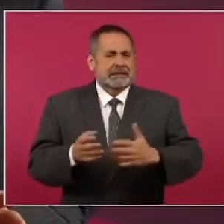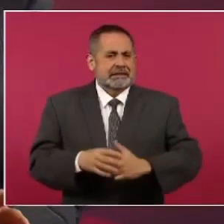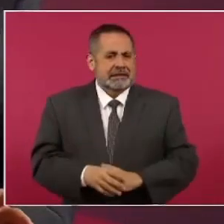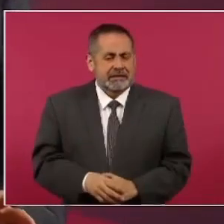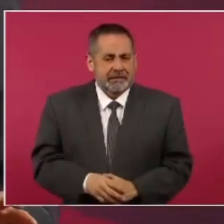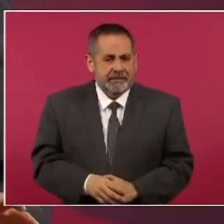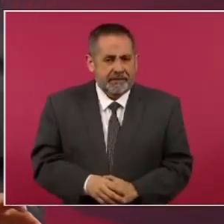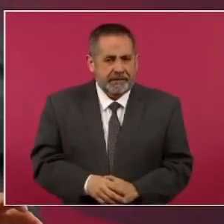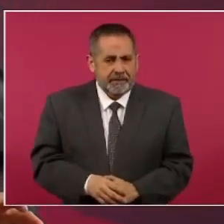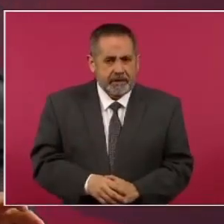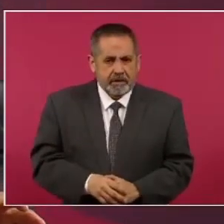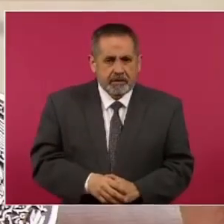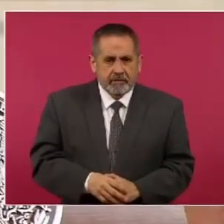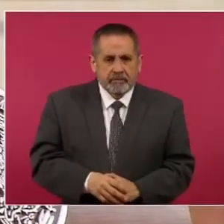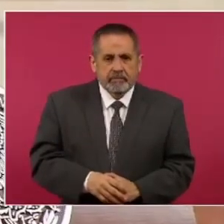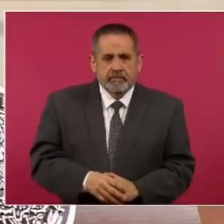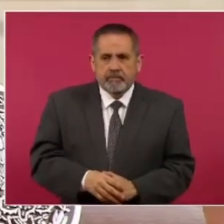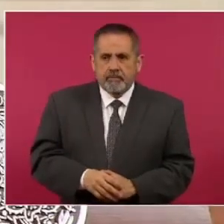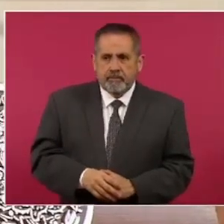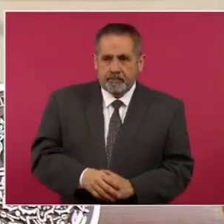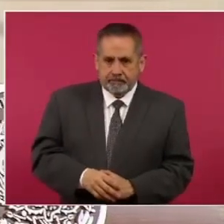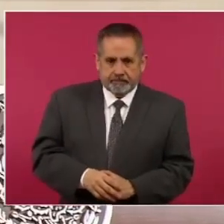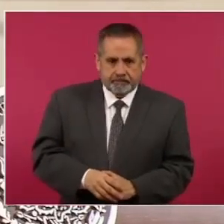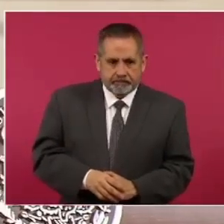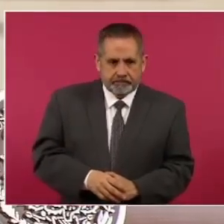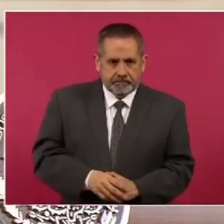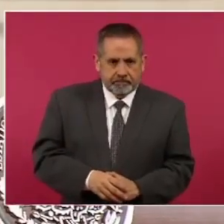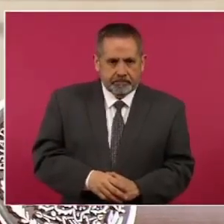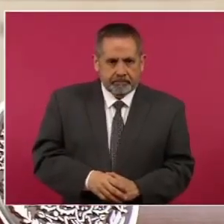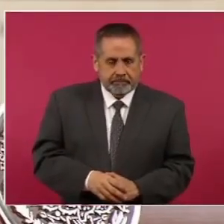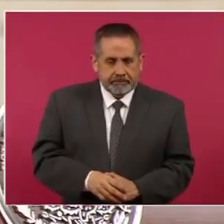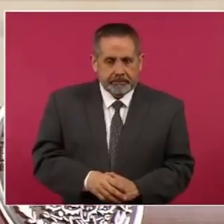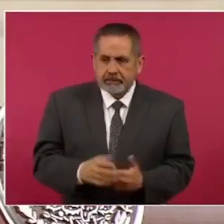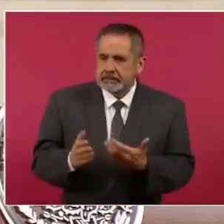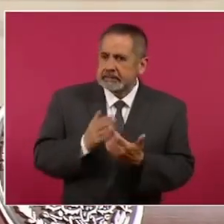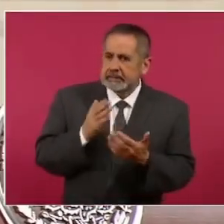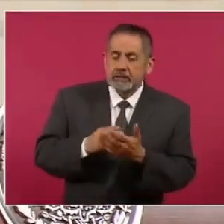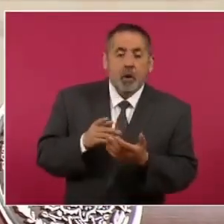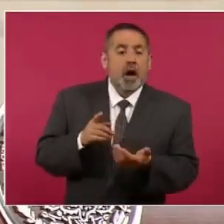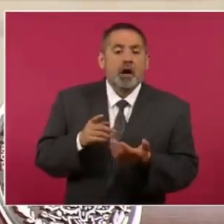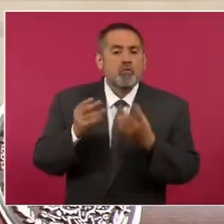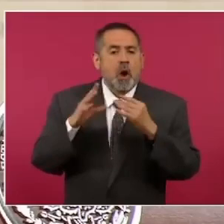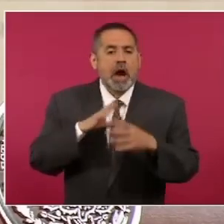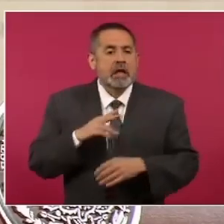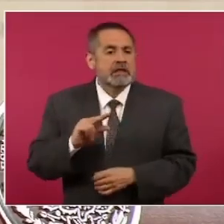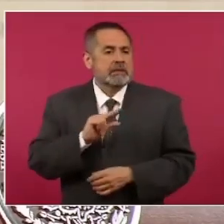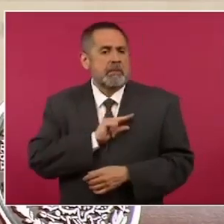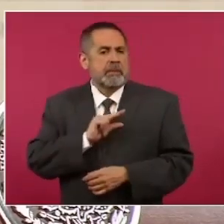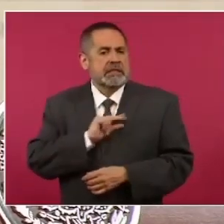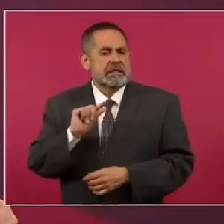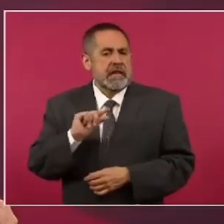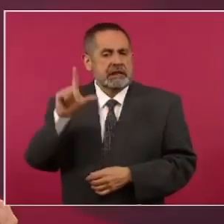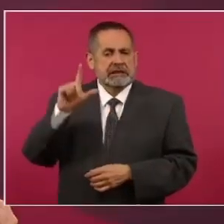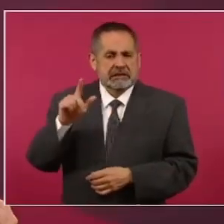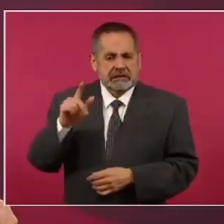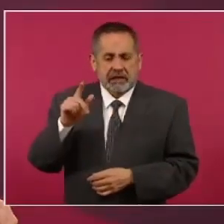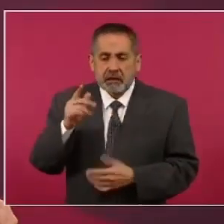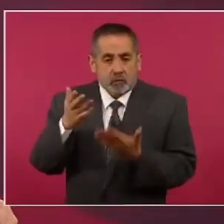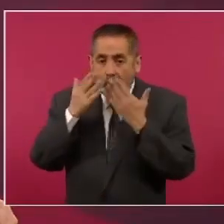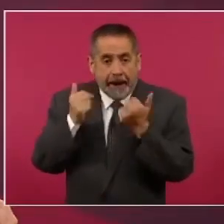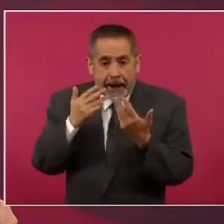y de manera particular de especialistas,